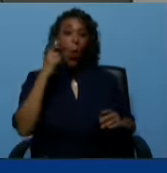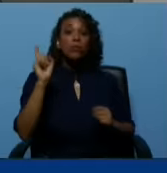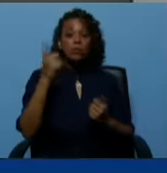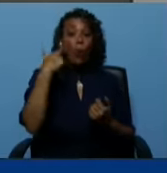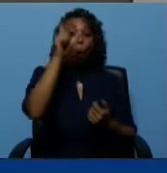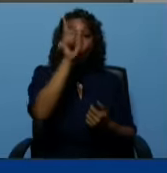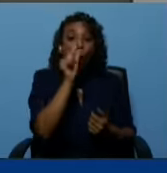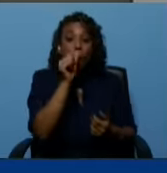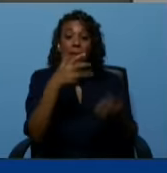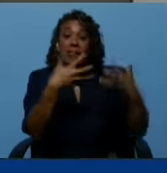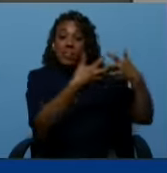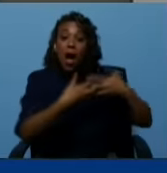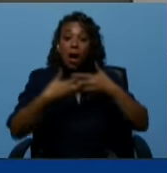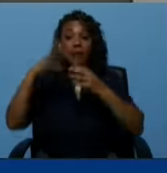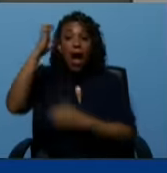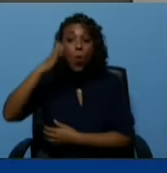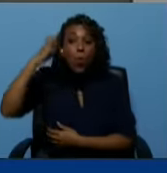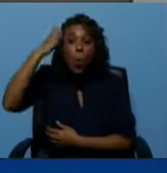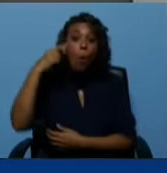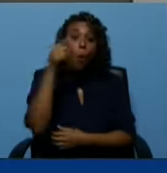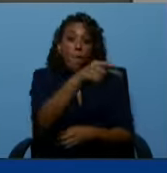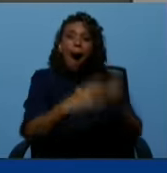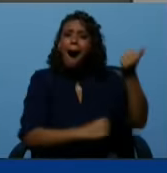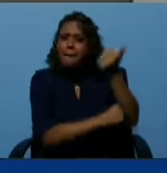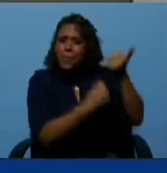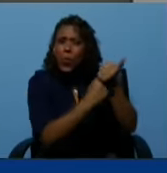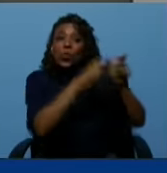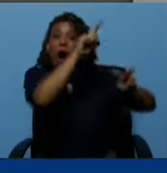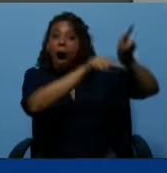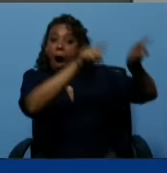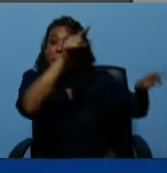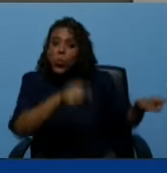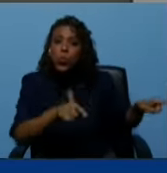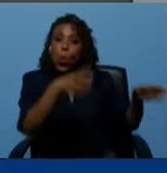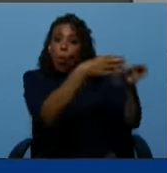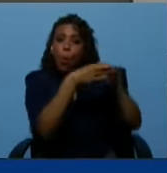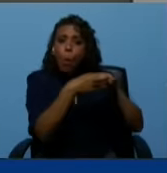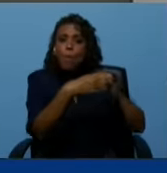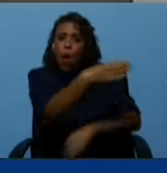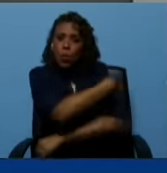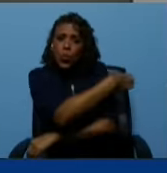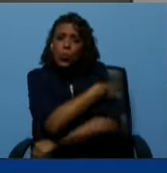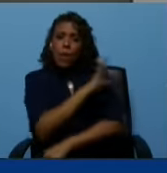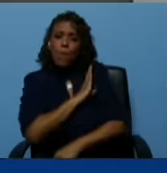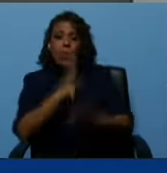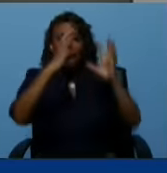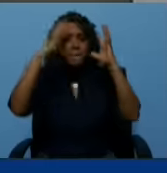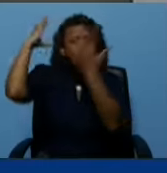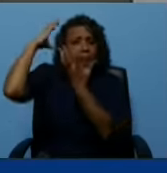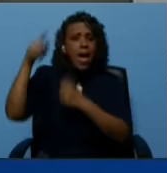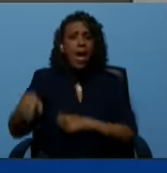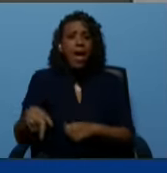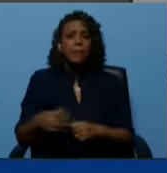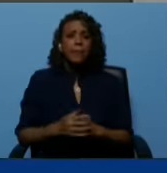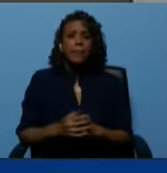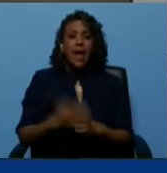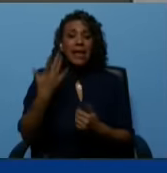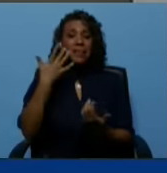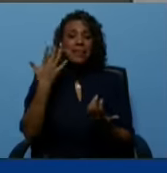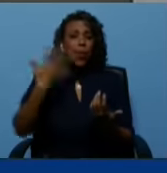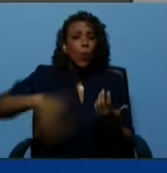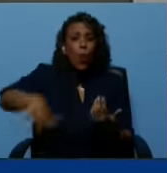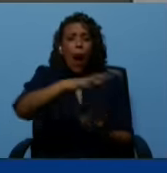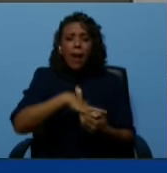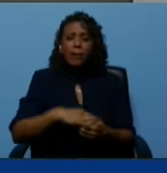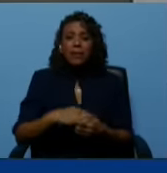Borrell en Europa, porque tiene el apoyo de la ultraderecha, de Milei, de Álvaro Uribe Vélez, de